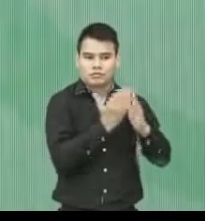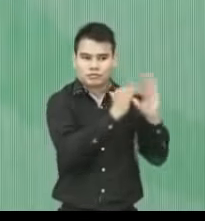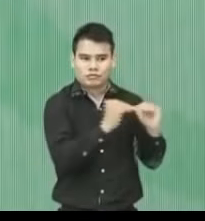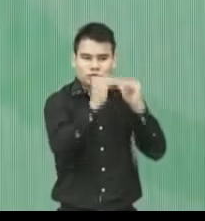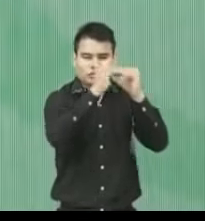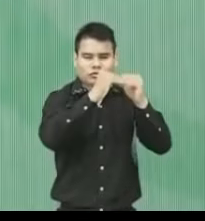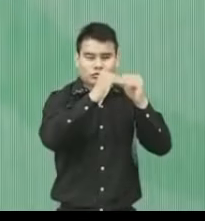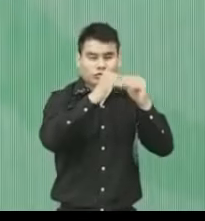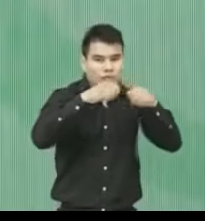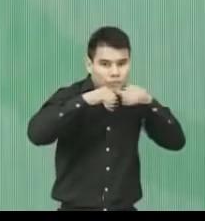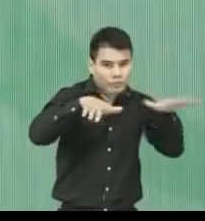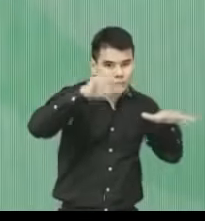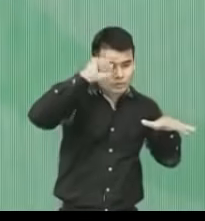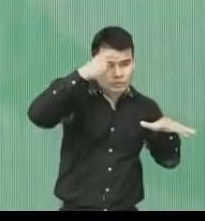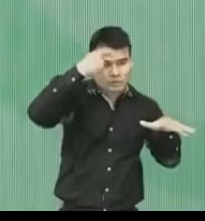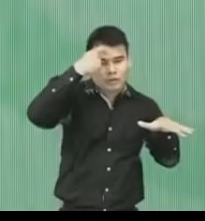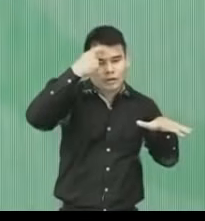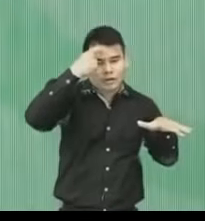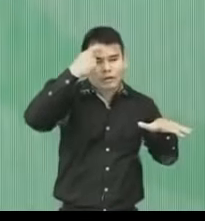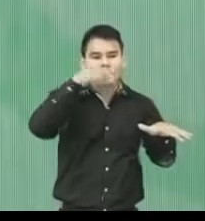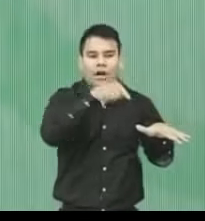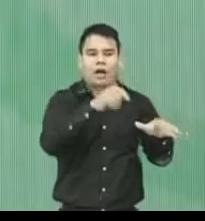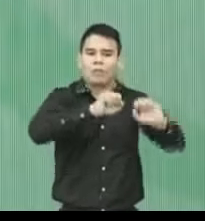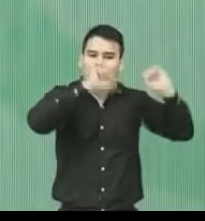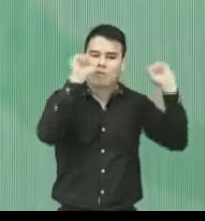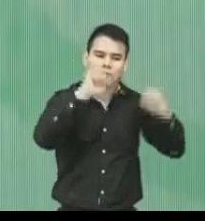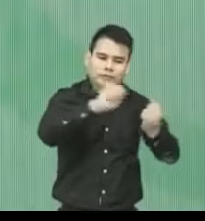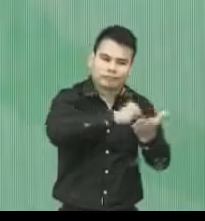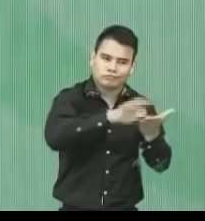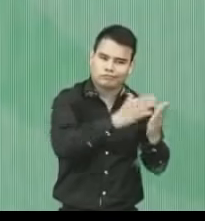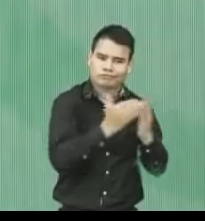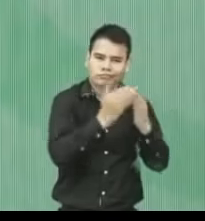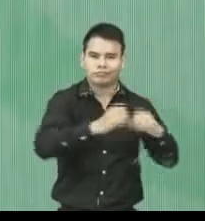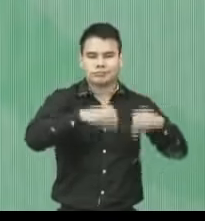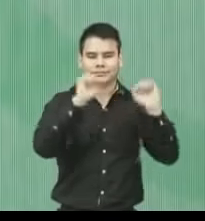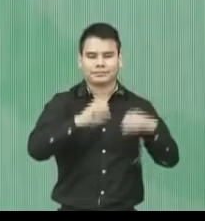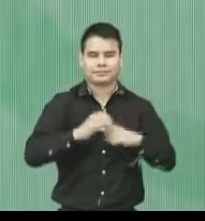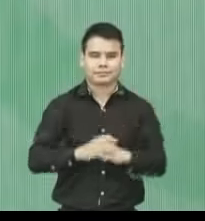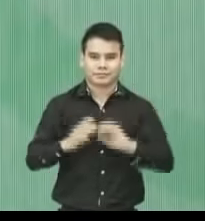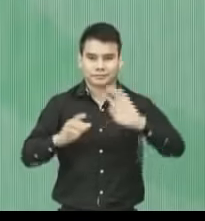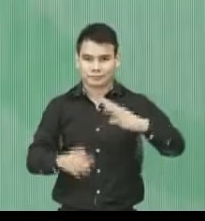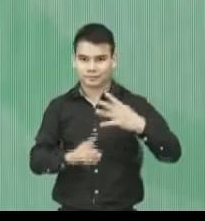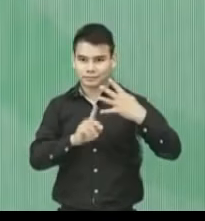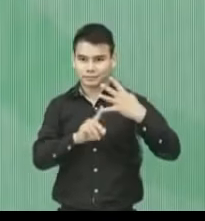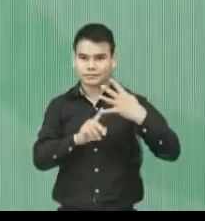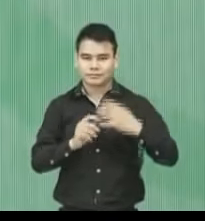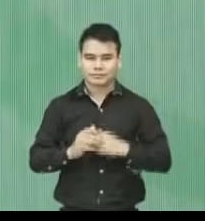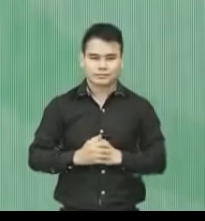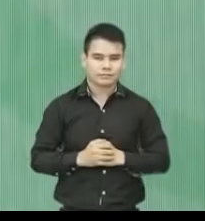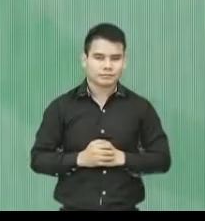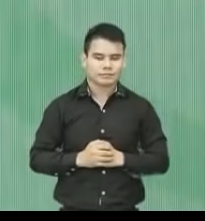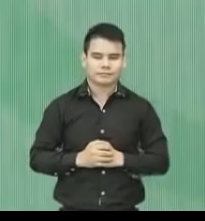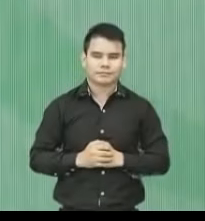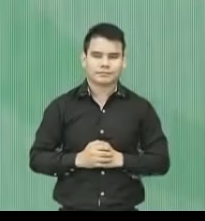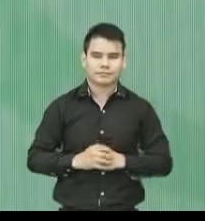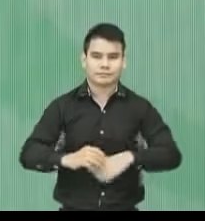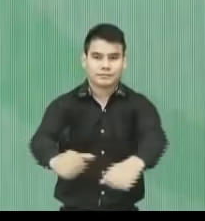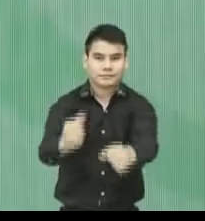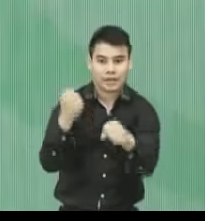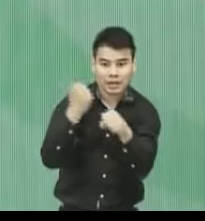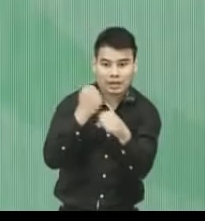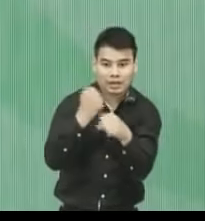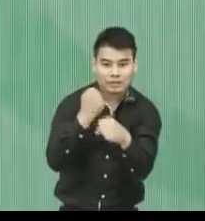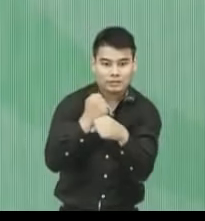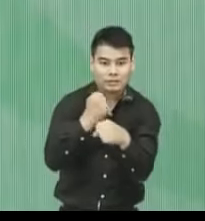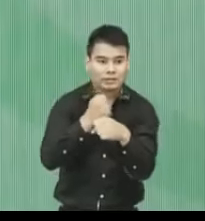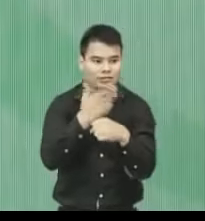y de la clase media emergente en condición de vulnerabilidad cuarto en materia de empleo